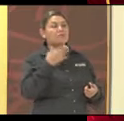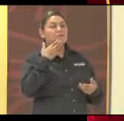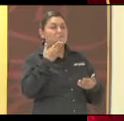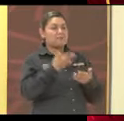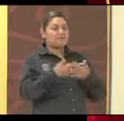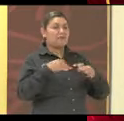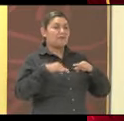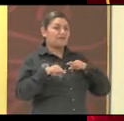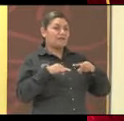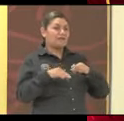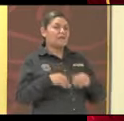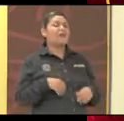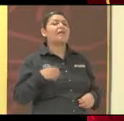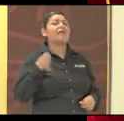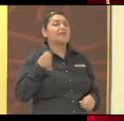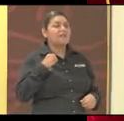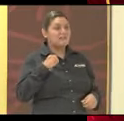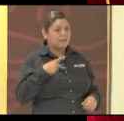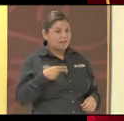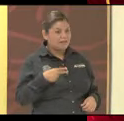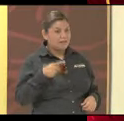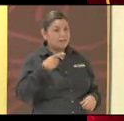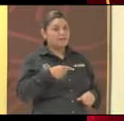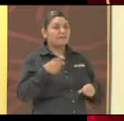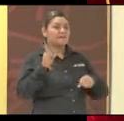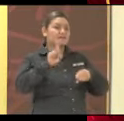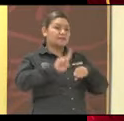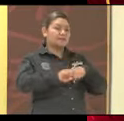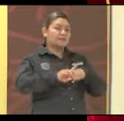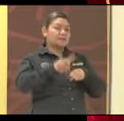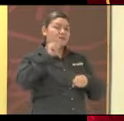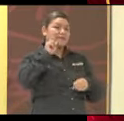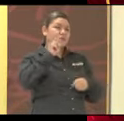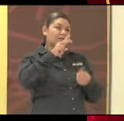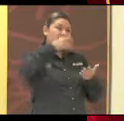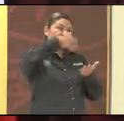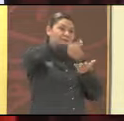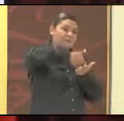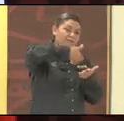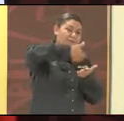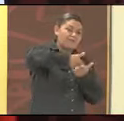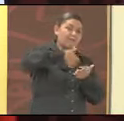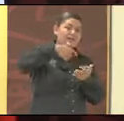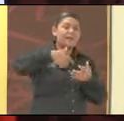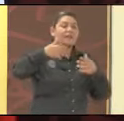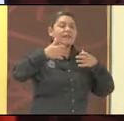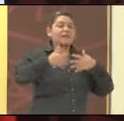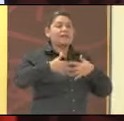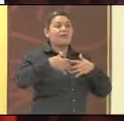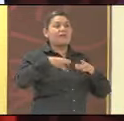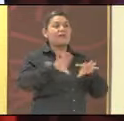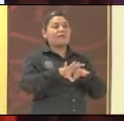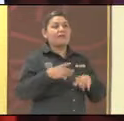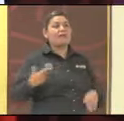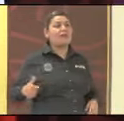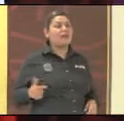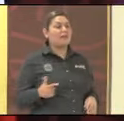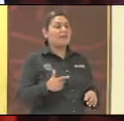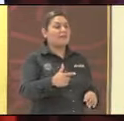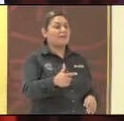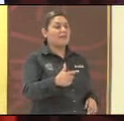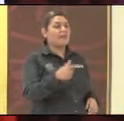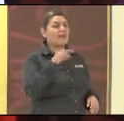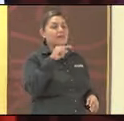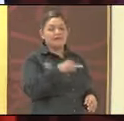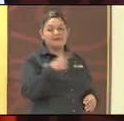estado. También ese día estuve en la supervisión de las dragas como parte del rescate ecológico del sistema lagunario. Ahí